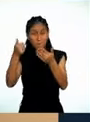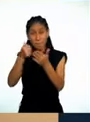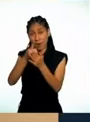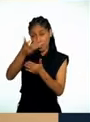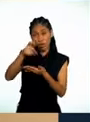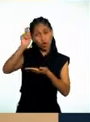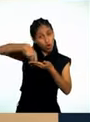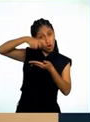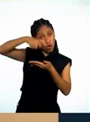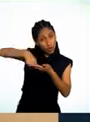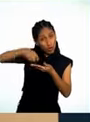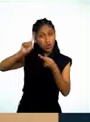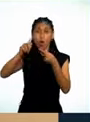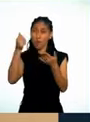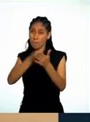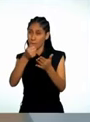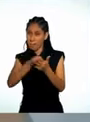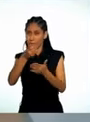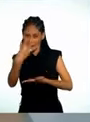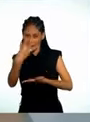hall now